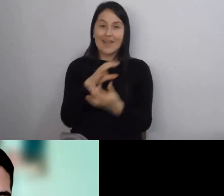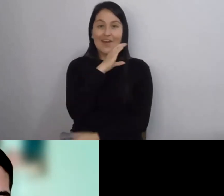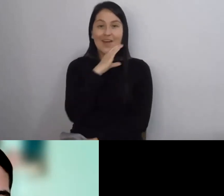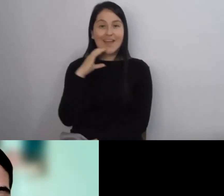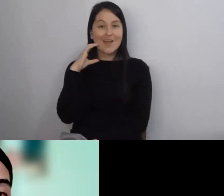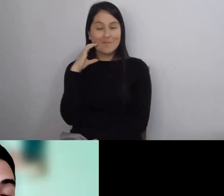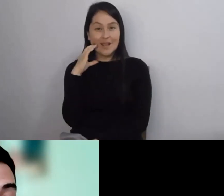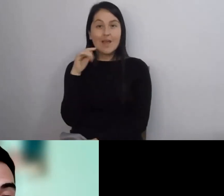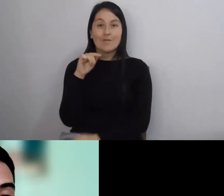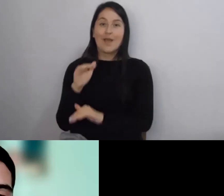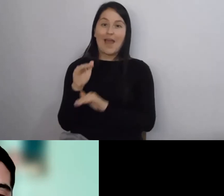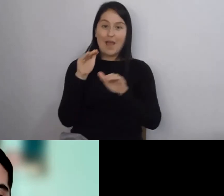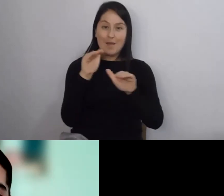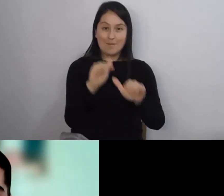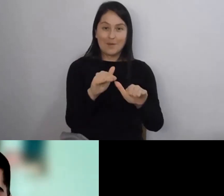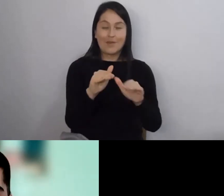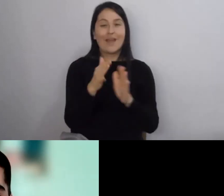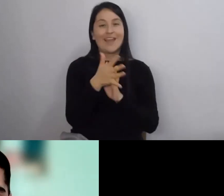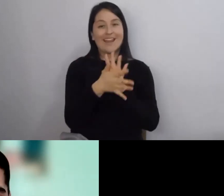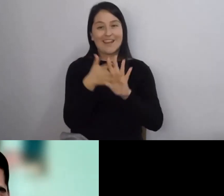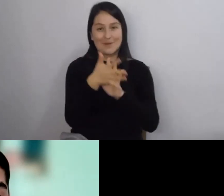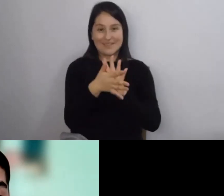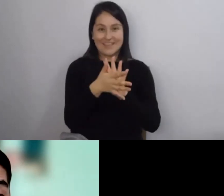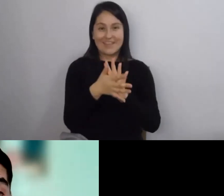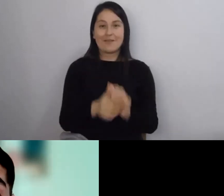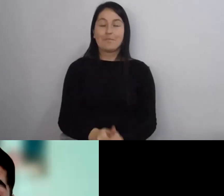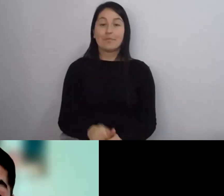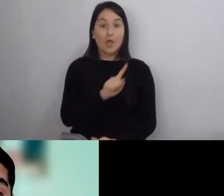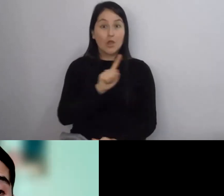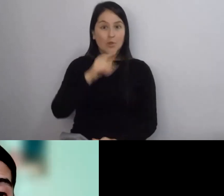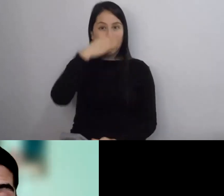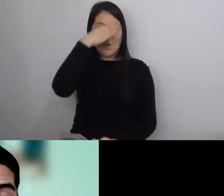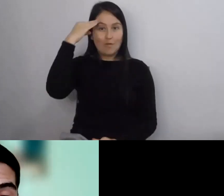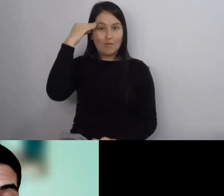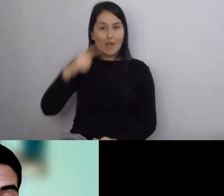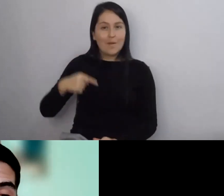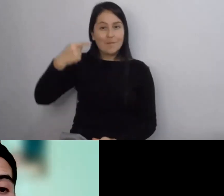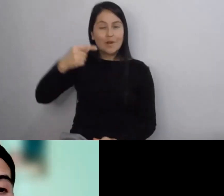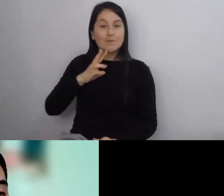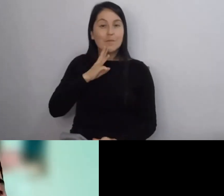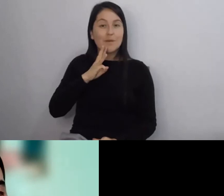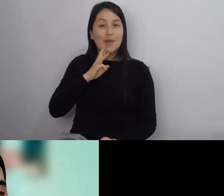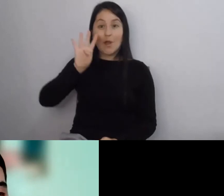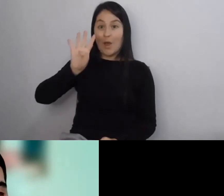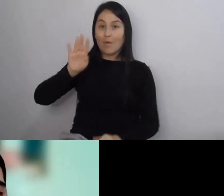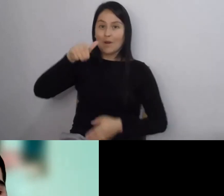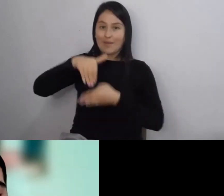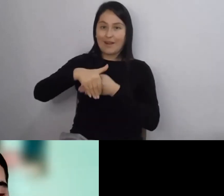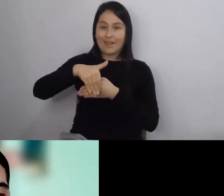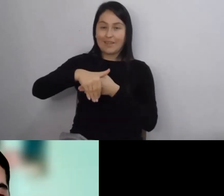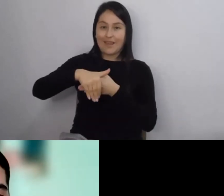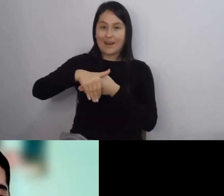Camila Delgado por su apoyo en la lengua de señas. Y no olvidar, próximo miércoles a las 4 de la